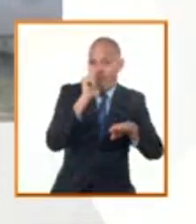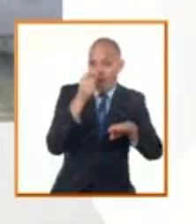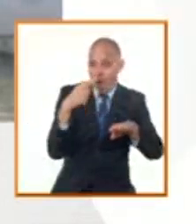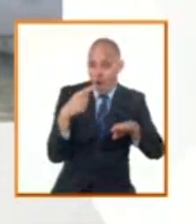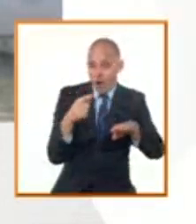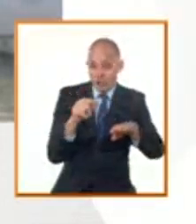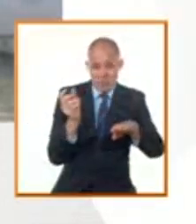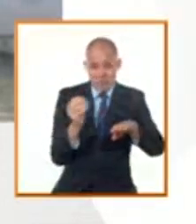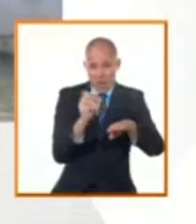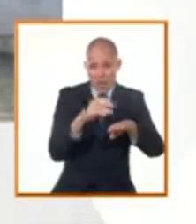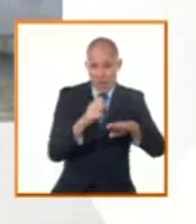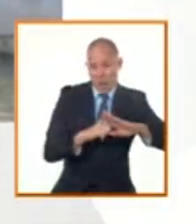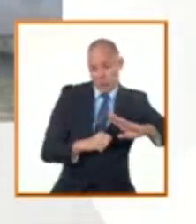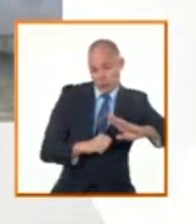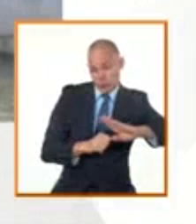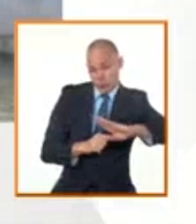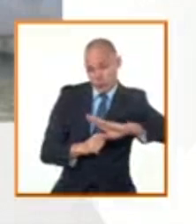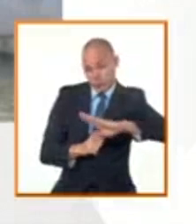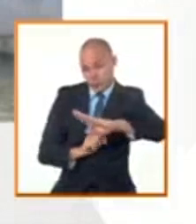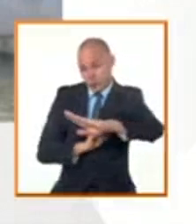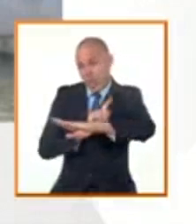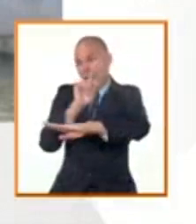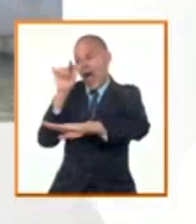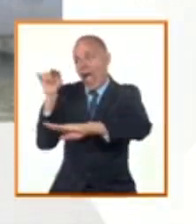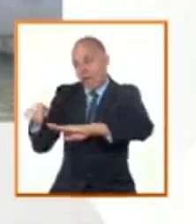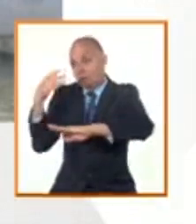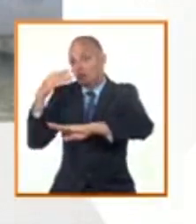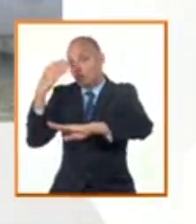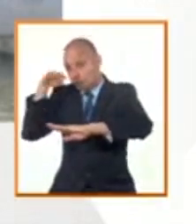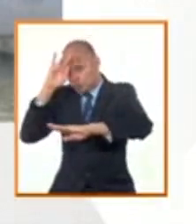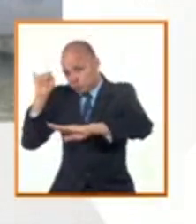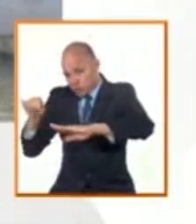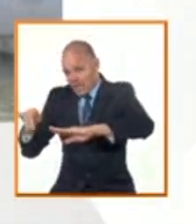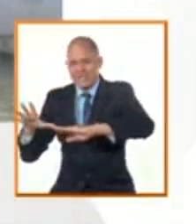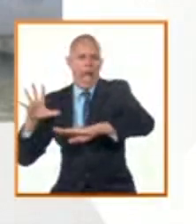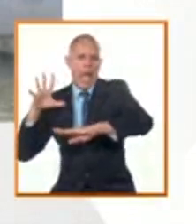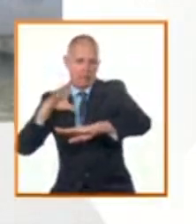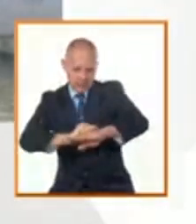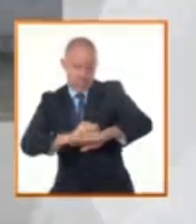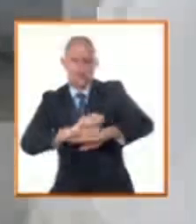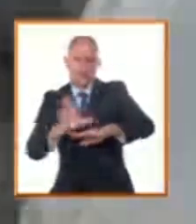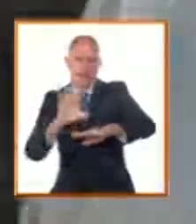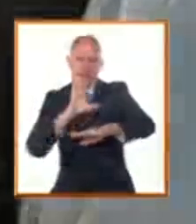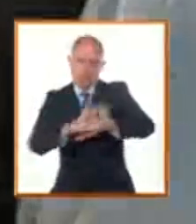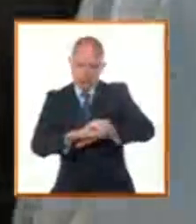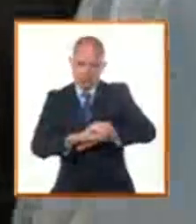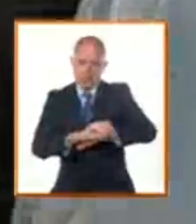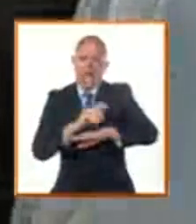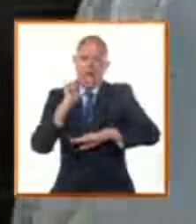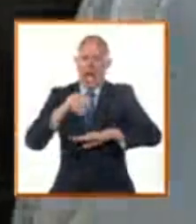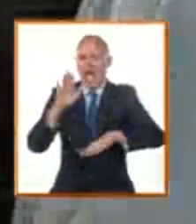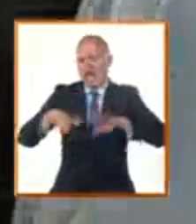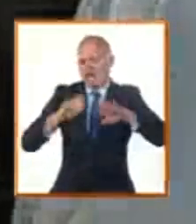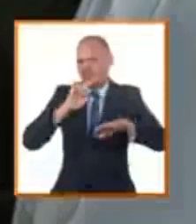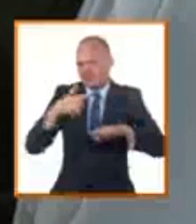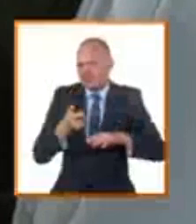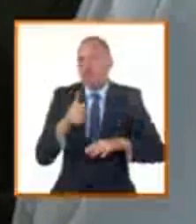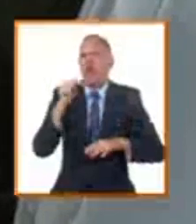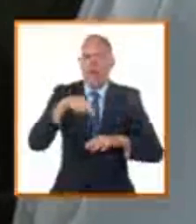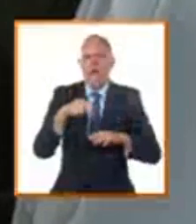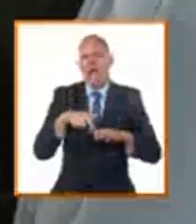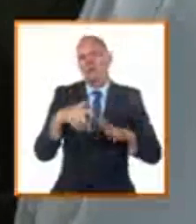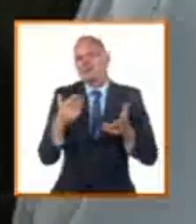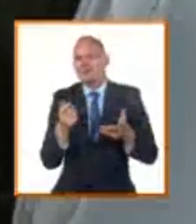la justicia. Casi todos los delitos se conjugan al final, el tráfico de personas, el tráfico de armas, el tráfico de